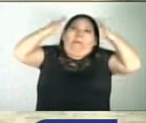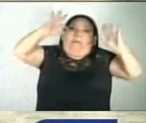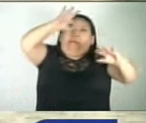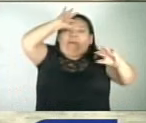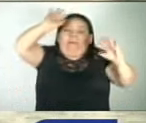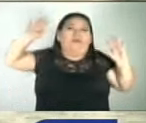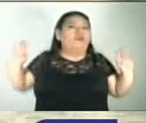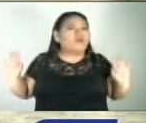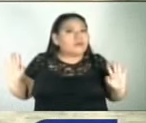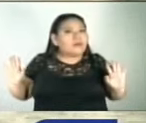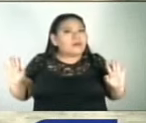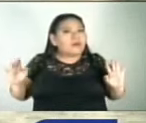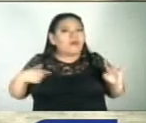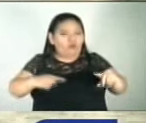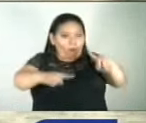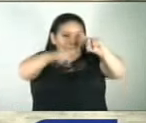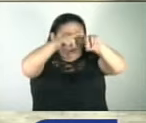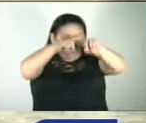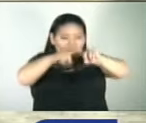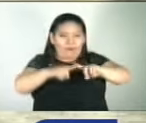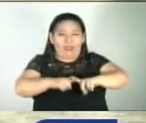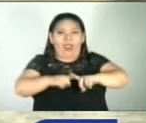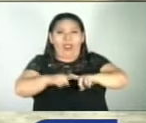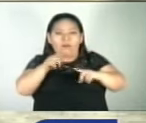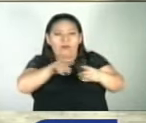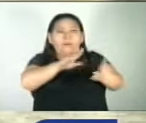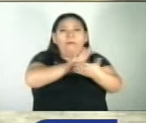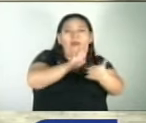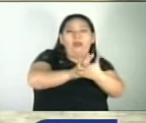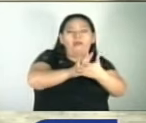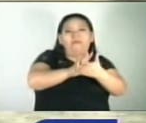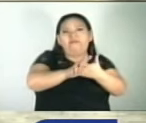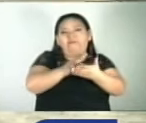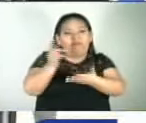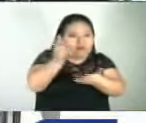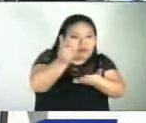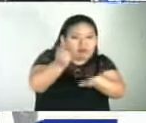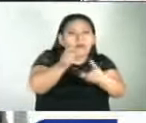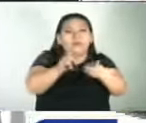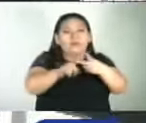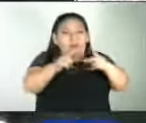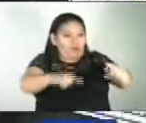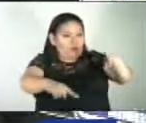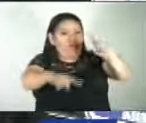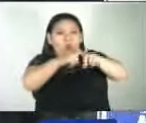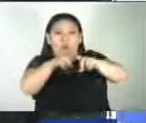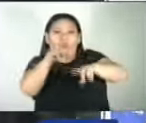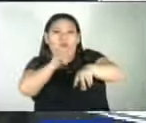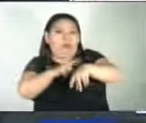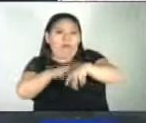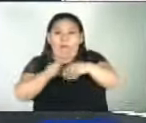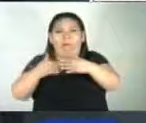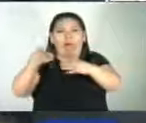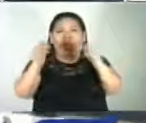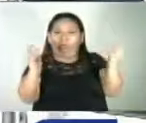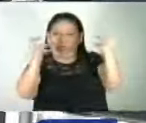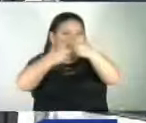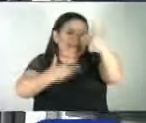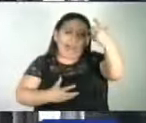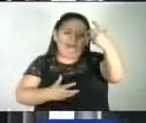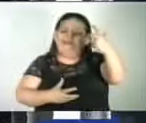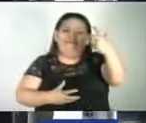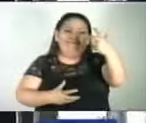Es más, si uno multiplica el monto que se paga de compensación económica por alguna cantidad de tiempo, pues ni tan siquiera pega. Entonces, no